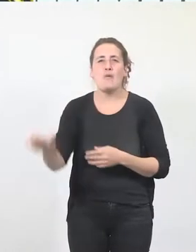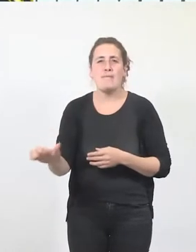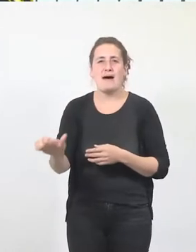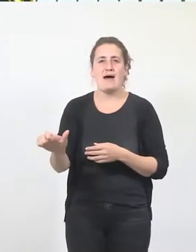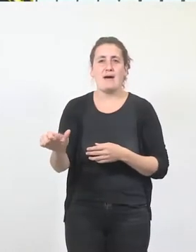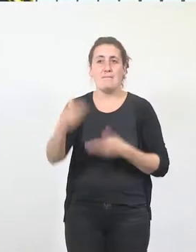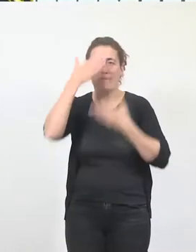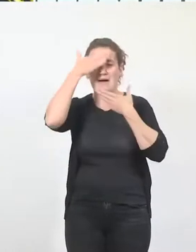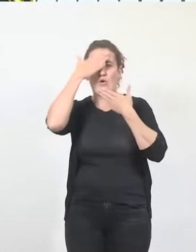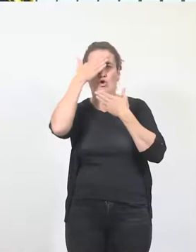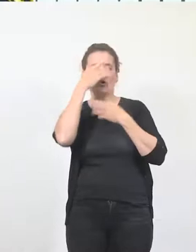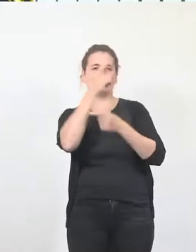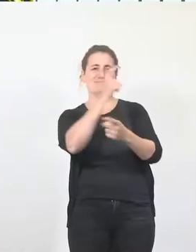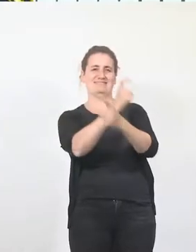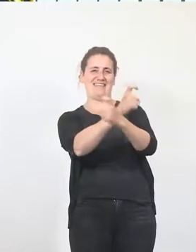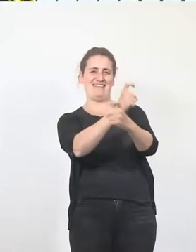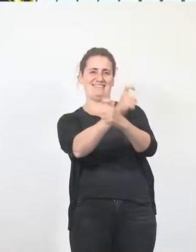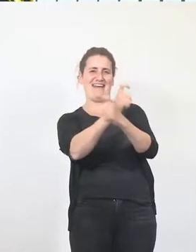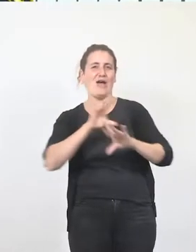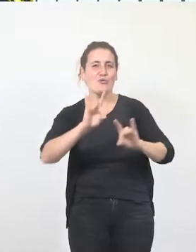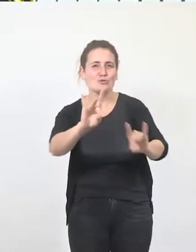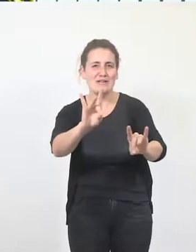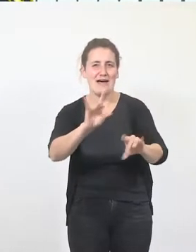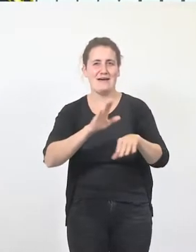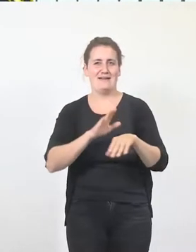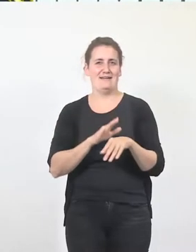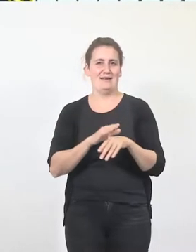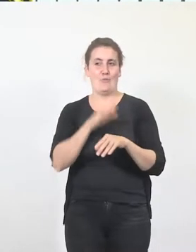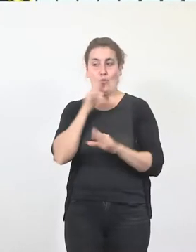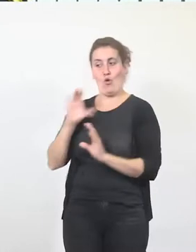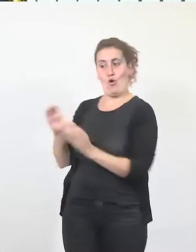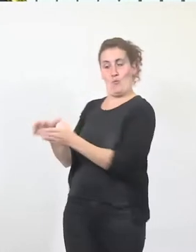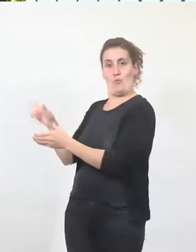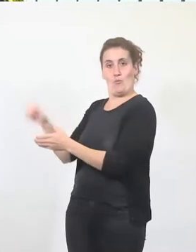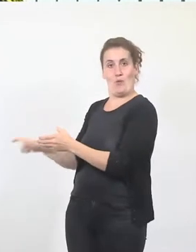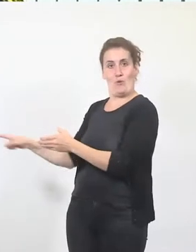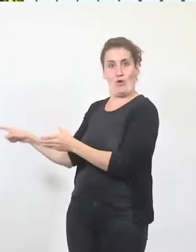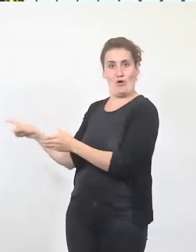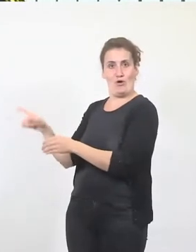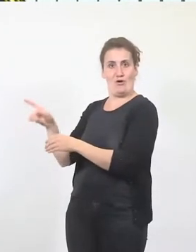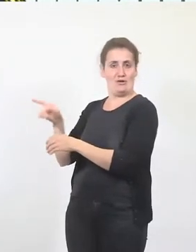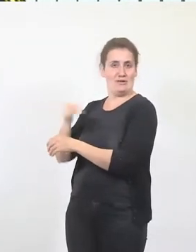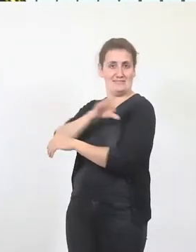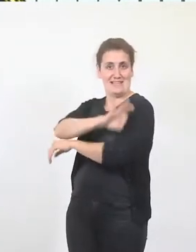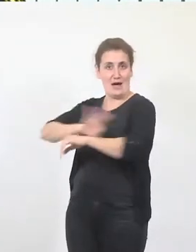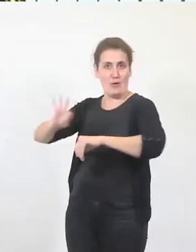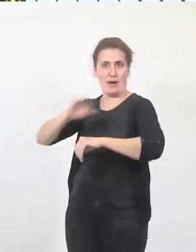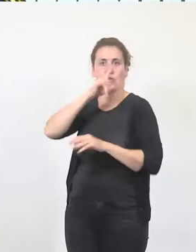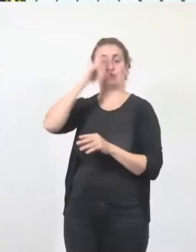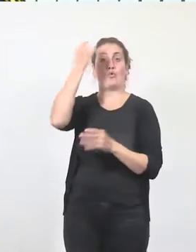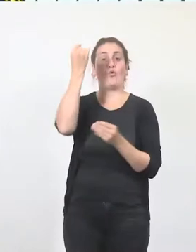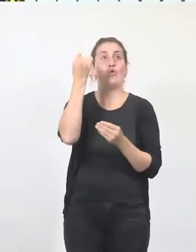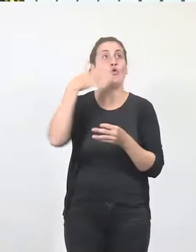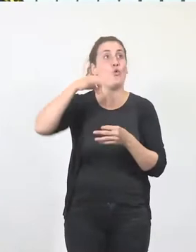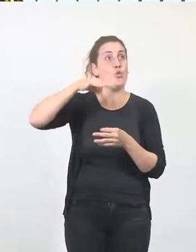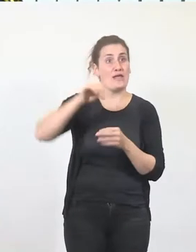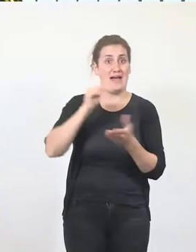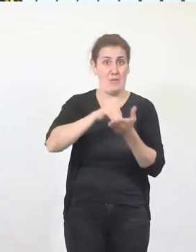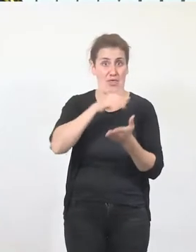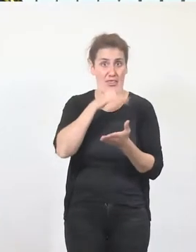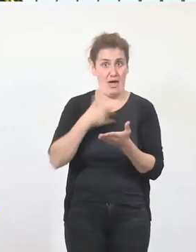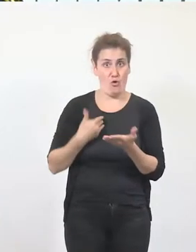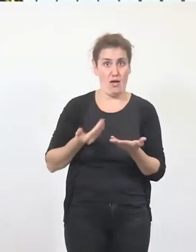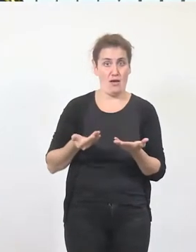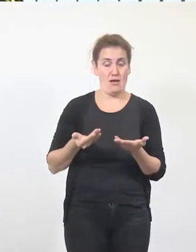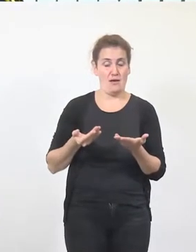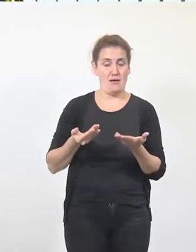Europa para que no se afronte la cuestión saharaui? Porque es la única vez, como decimos, en los últimos meses hemos estado